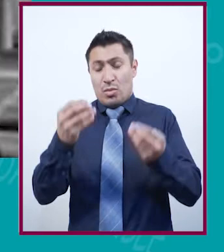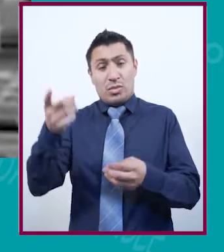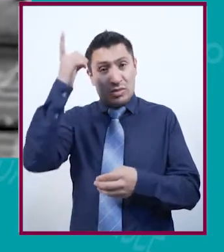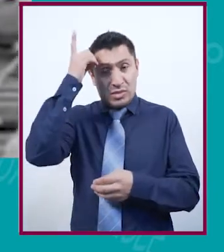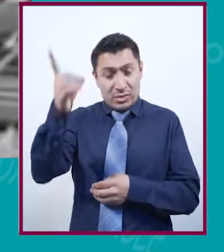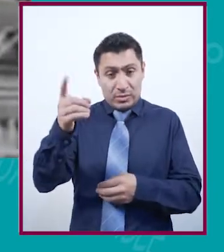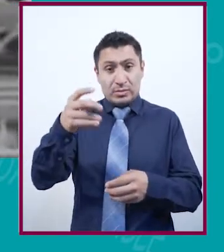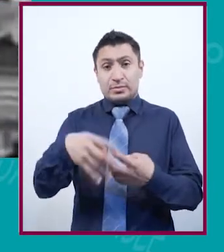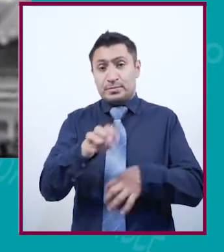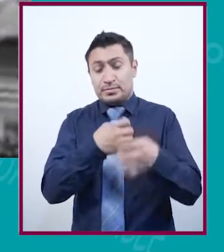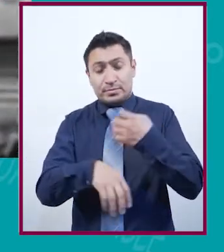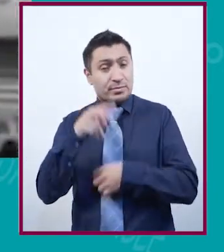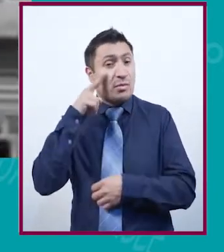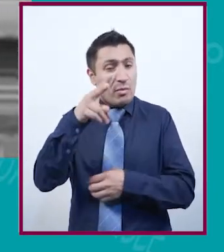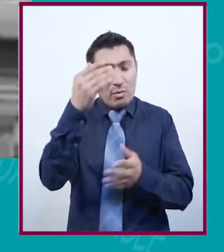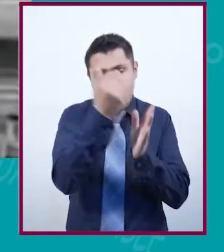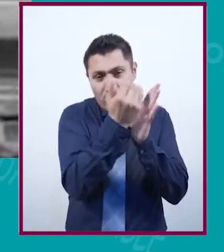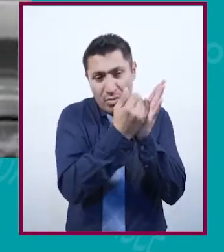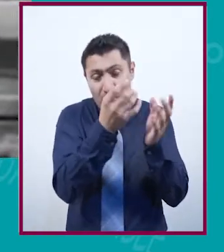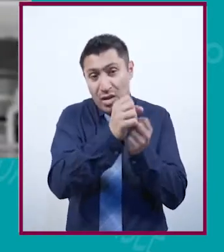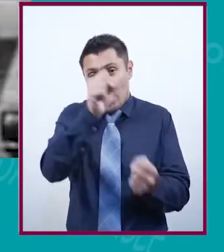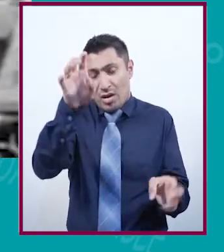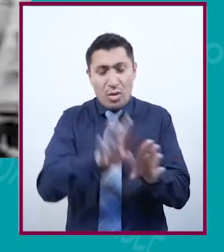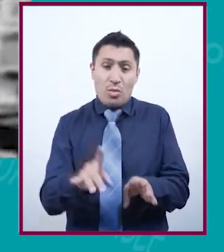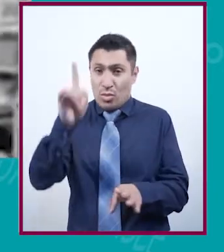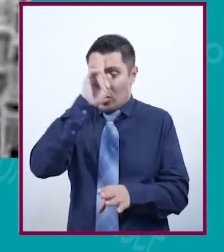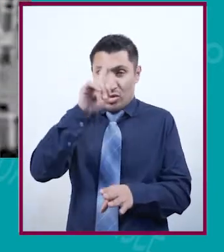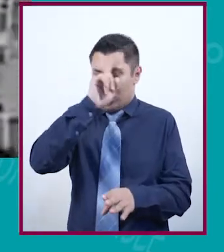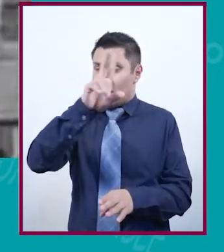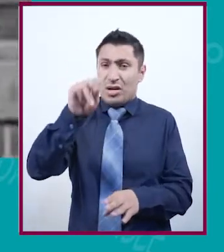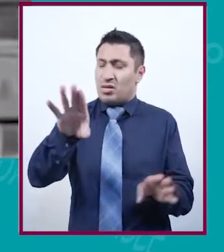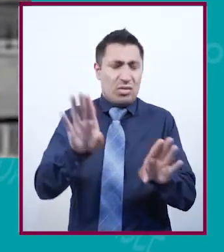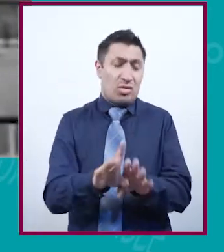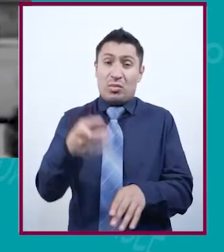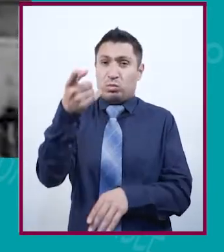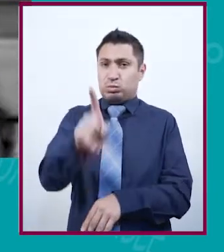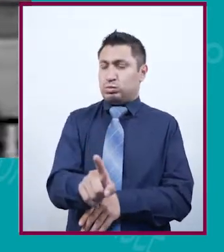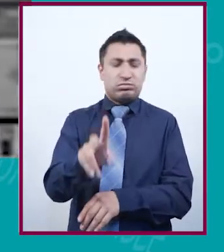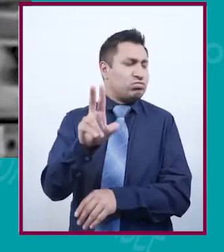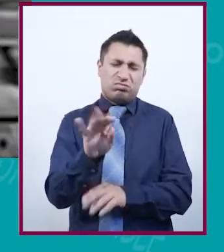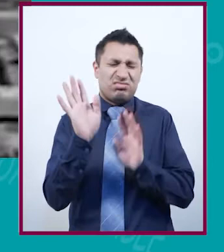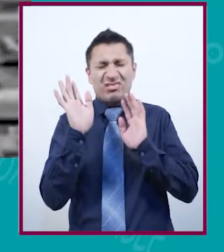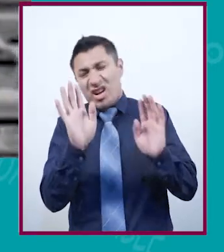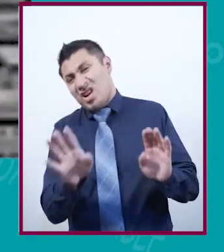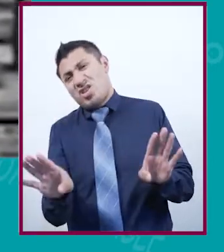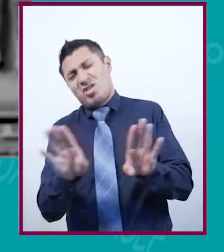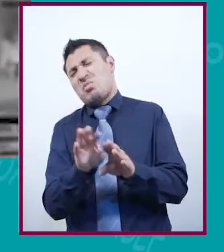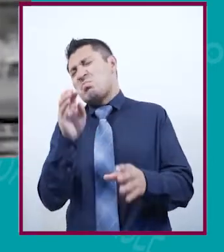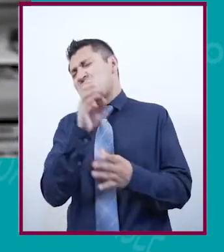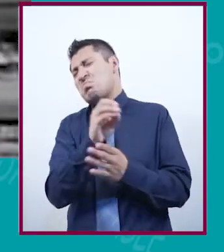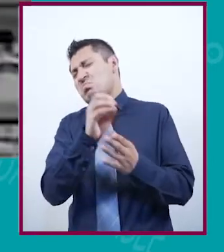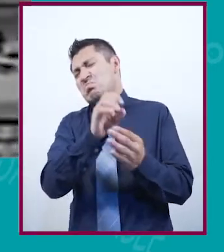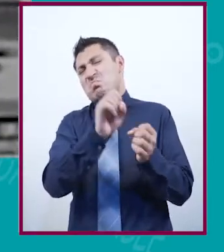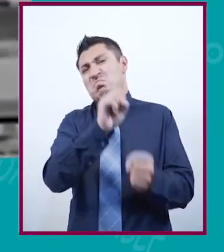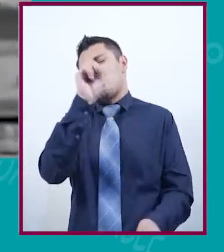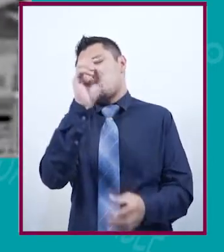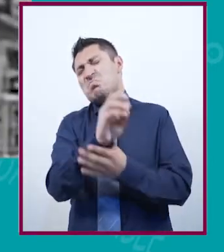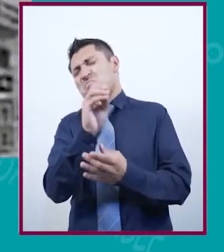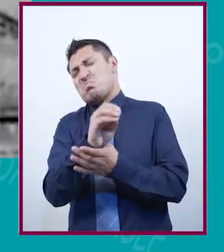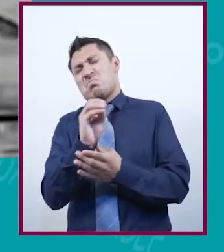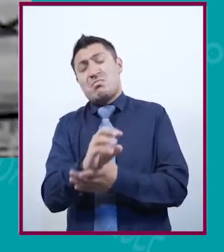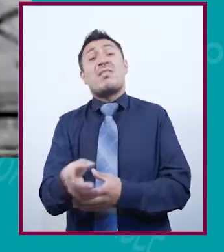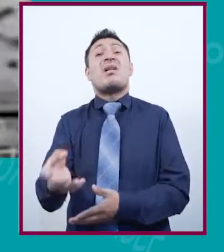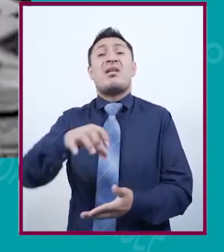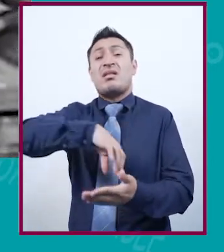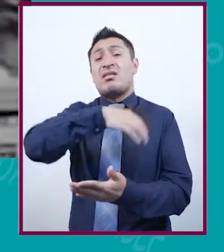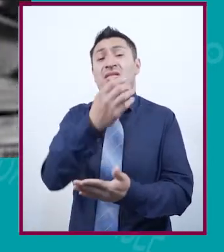fábricas vieron lo anotado en la Constitución más como una recomendación que como una instrucción, por lo que hicieron caso omiso